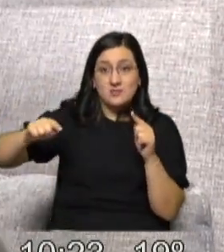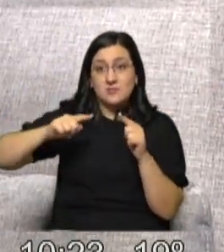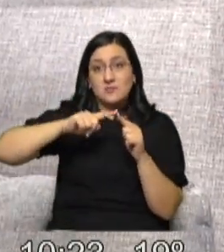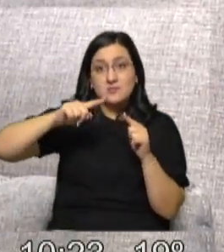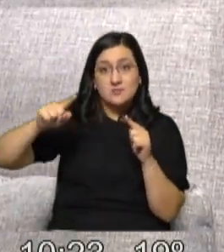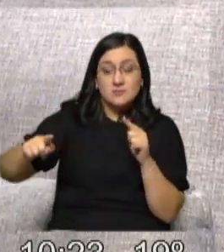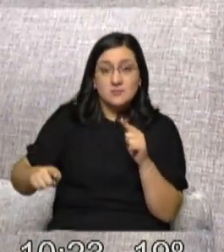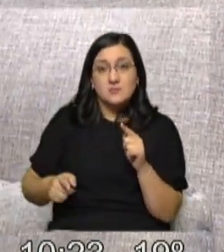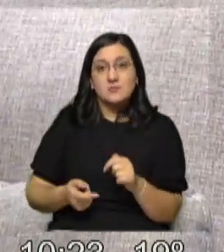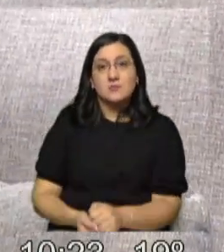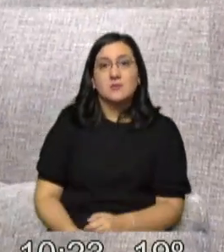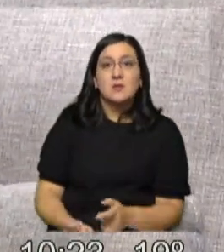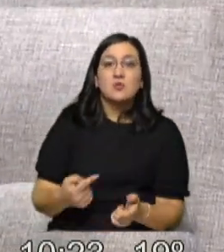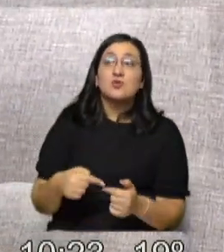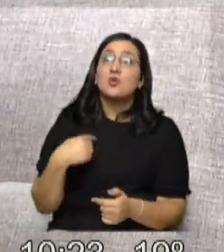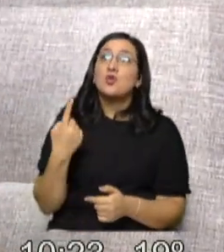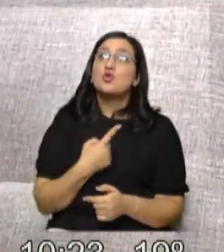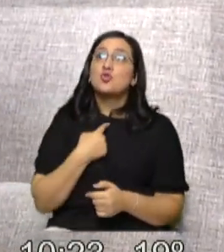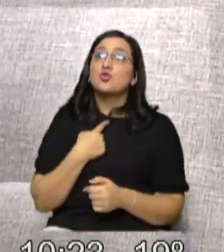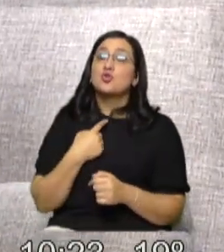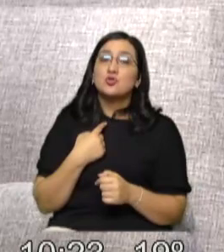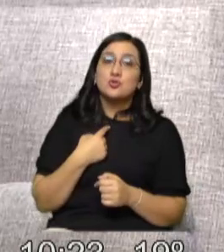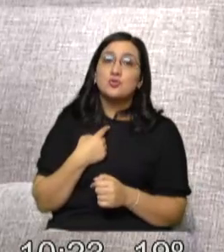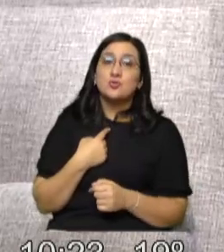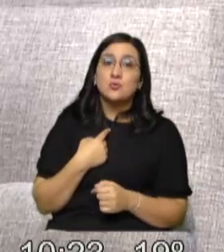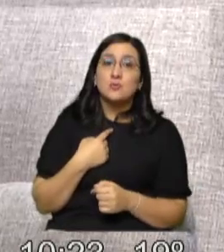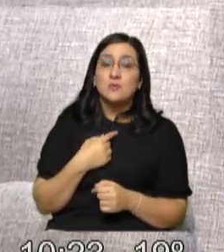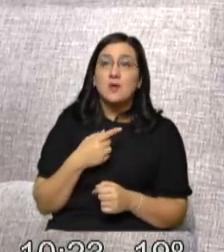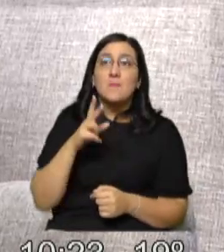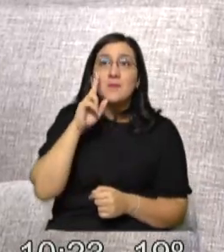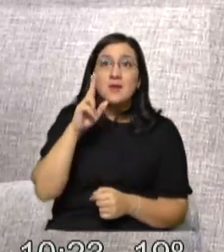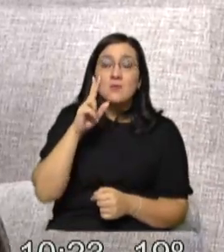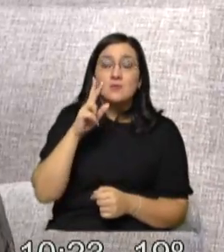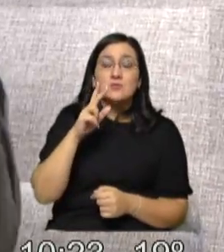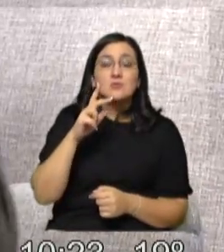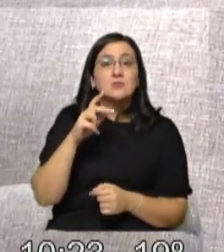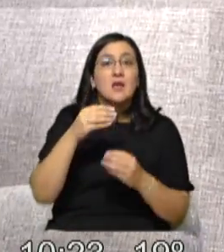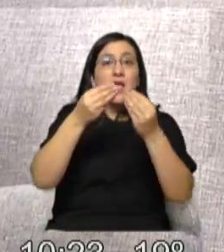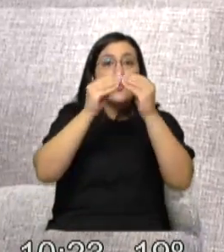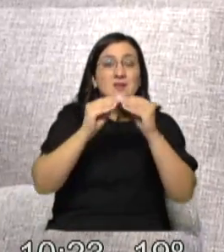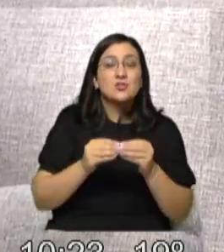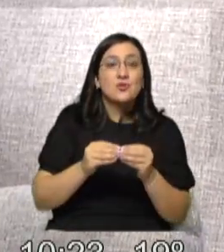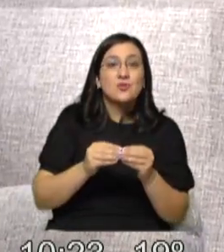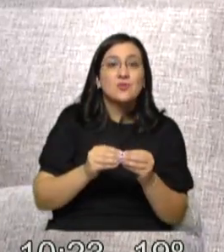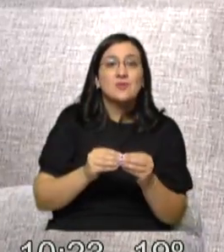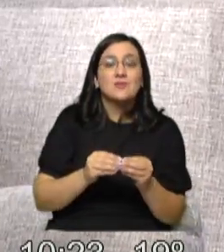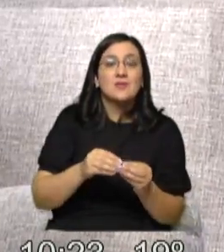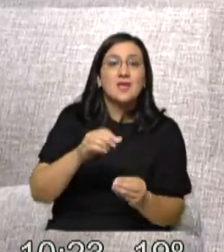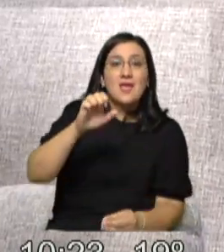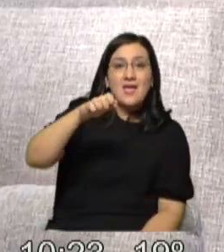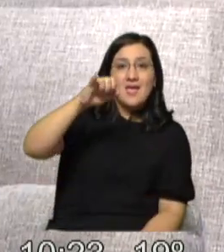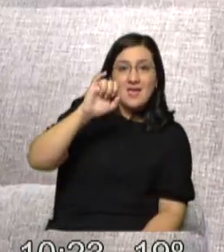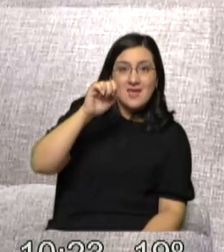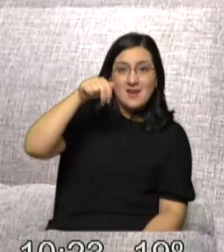Entonces, antojadizamente, nosotros lo que hicimos fue agarrar la ecuación de Einstein. Claro. De que energía es igual a masa por